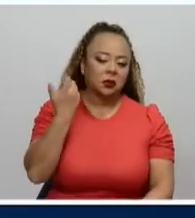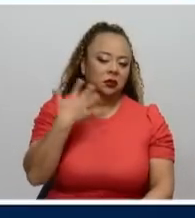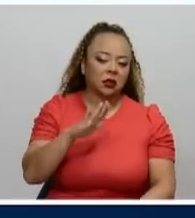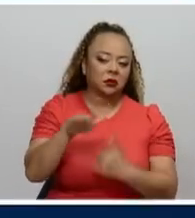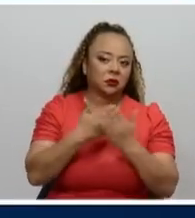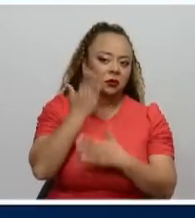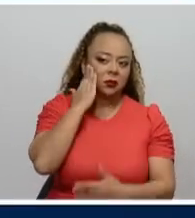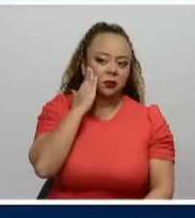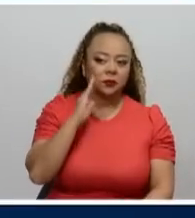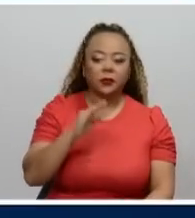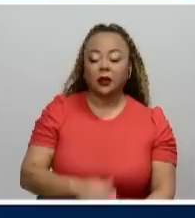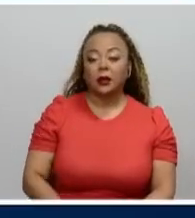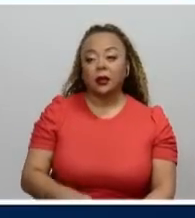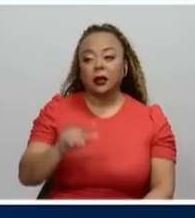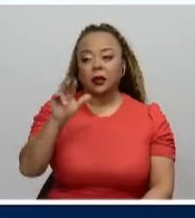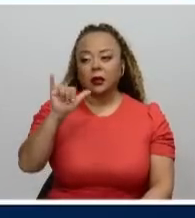sabemos